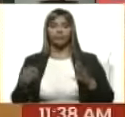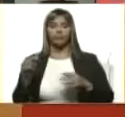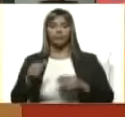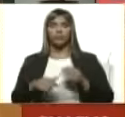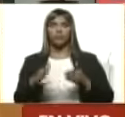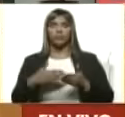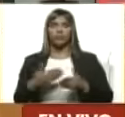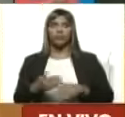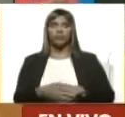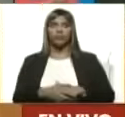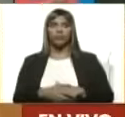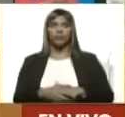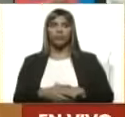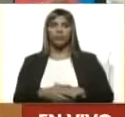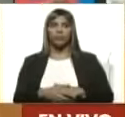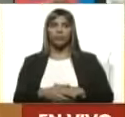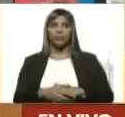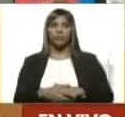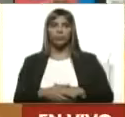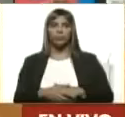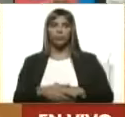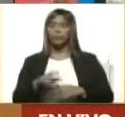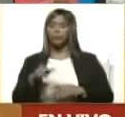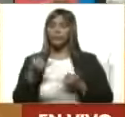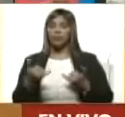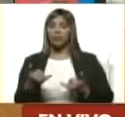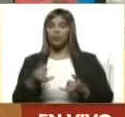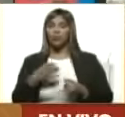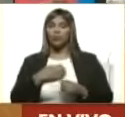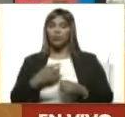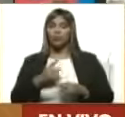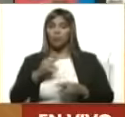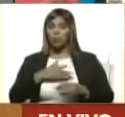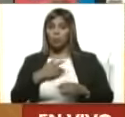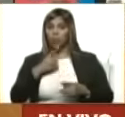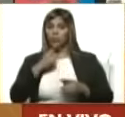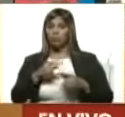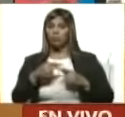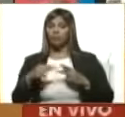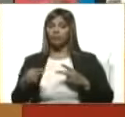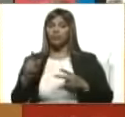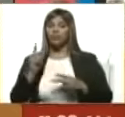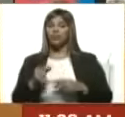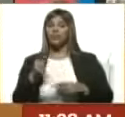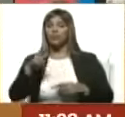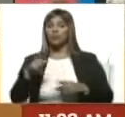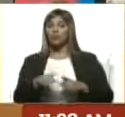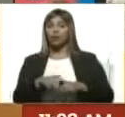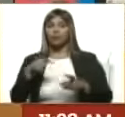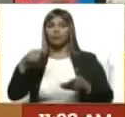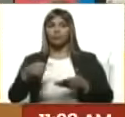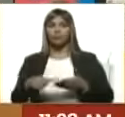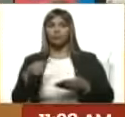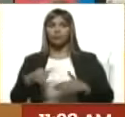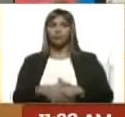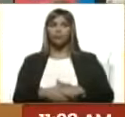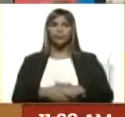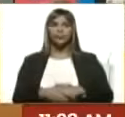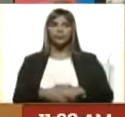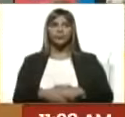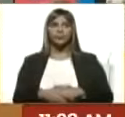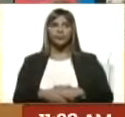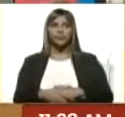el cuaderno, pues, lo llenaban. No, ya no, ya para poder llegar allá antes tú tienes que pasar por el